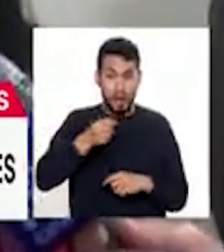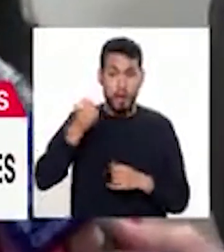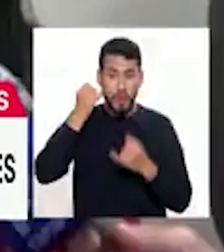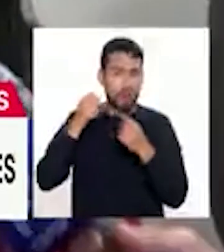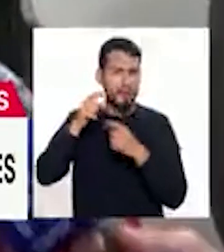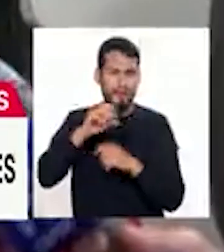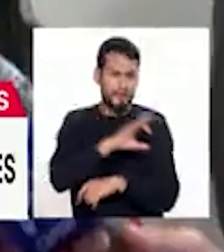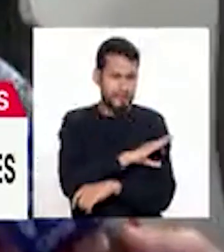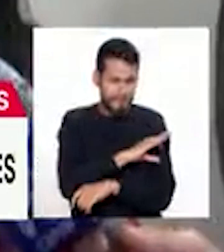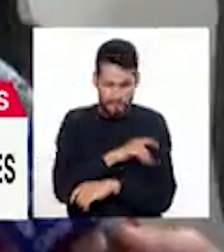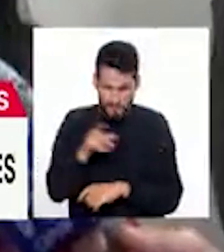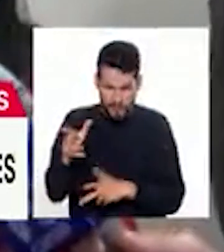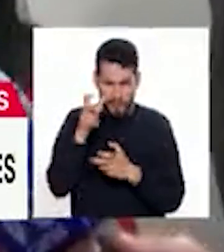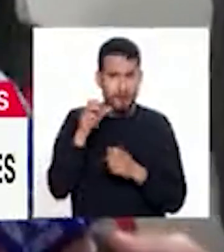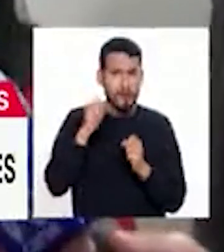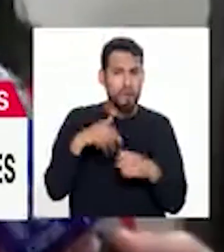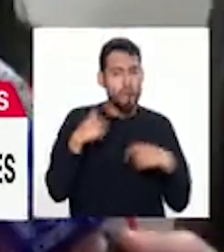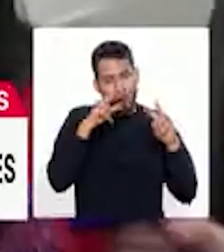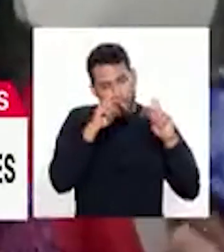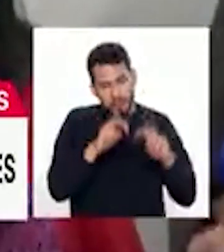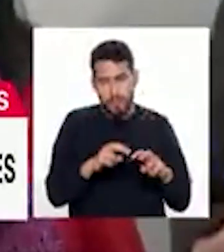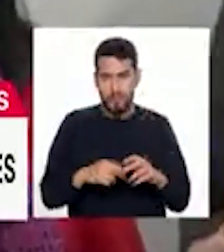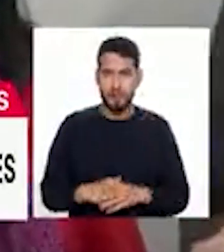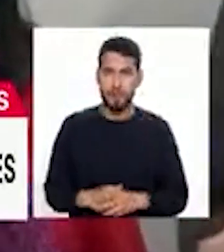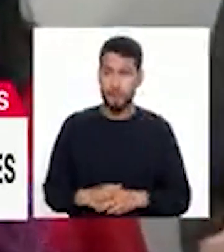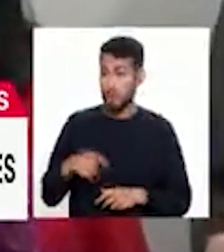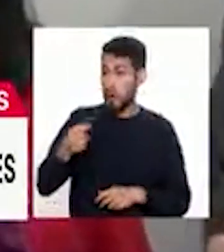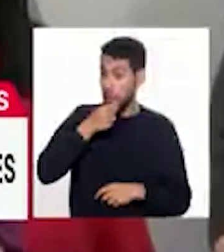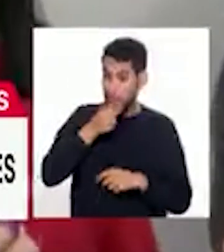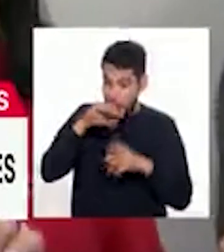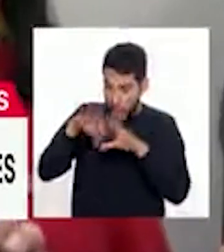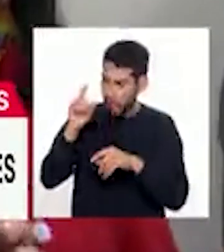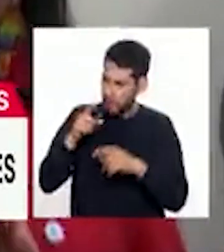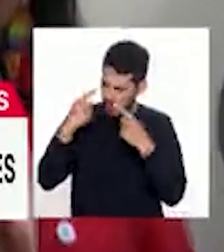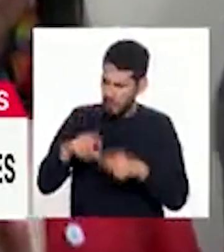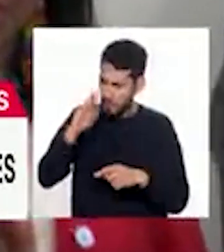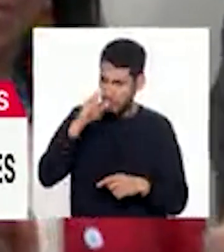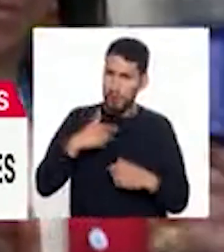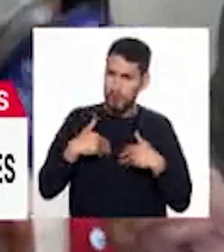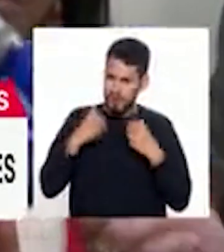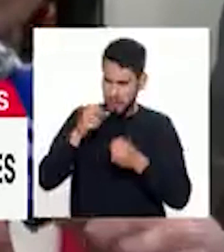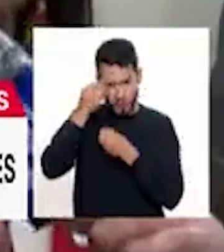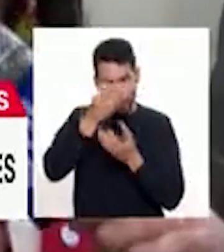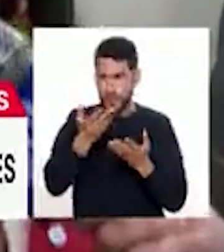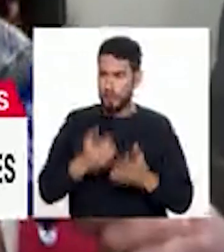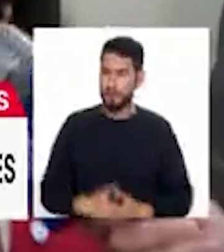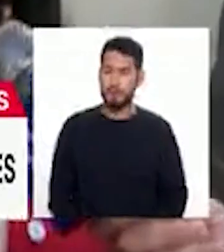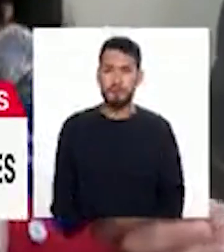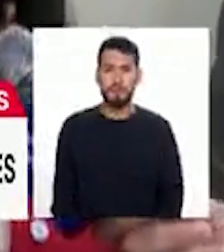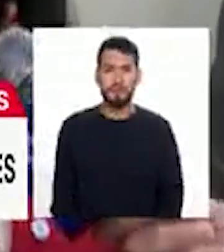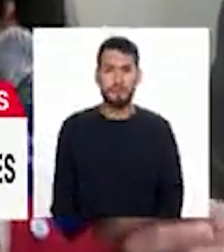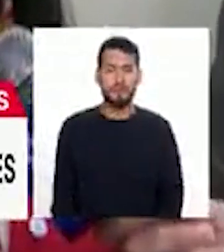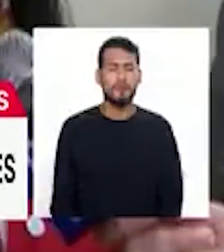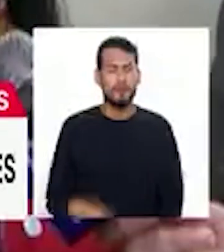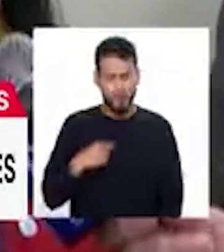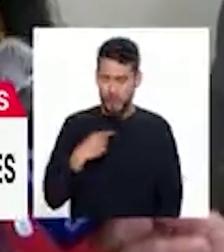la fiscalía toma para abre investigación. Pero no es que la prensa lo saque, es lo que pasa en el Perú y nosotros tenemos la obligación de informar. La Junta Nacional de Justicia. Es lo que